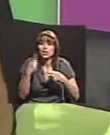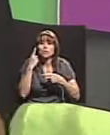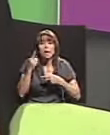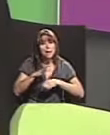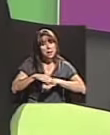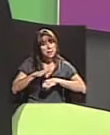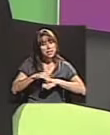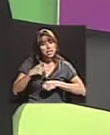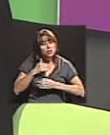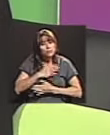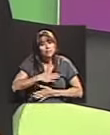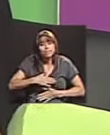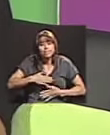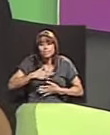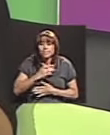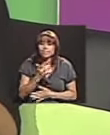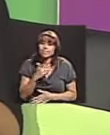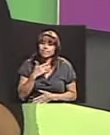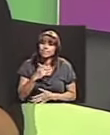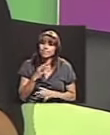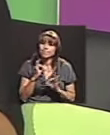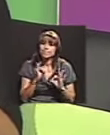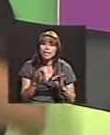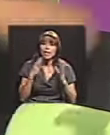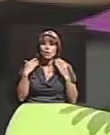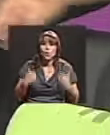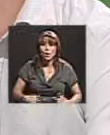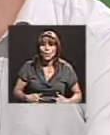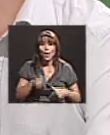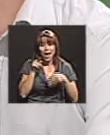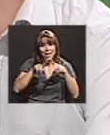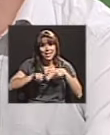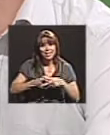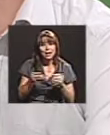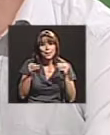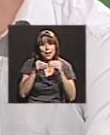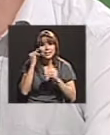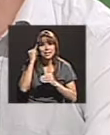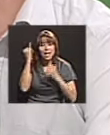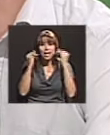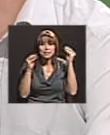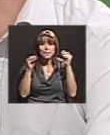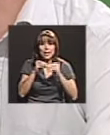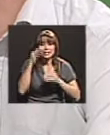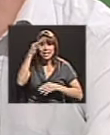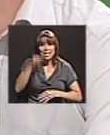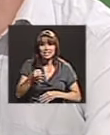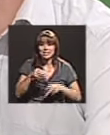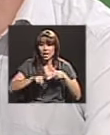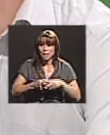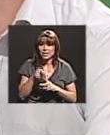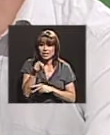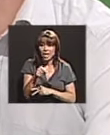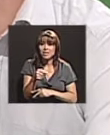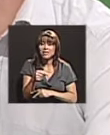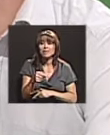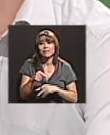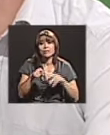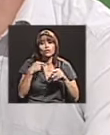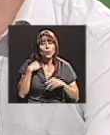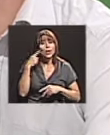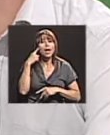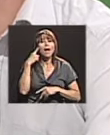excitación y el placer en el cuerpo y ahí entran más ideas y creencias Y a partir de ahí yo voy a empezar a sentir los los adultos mayores